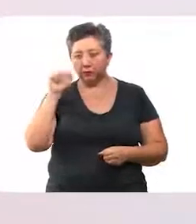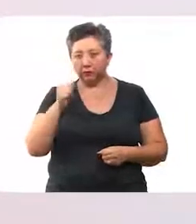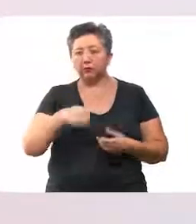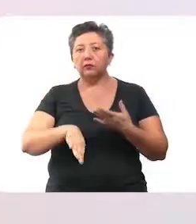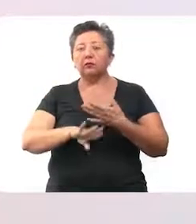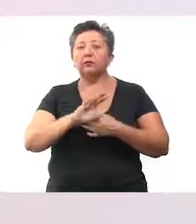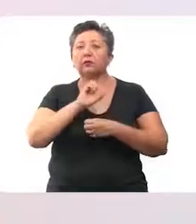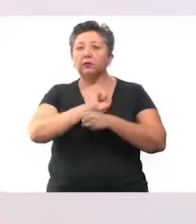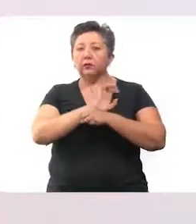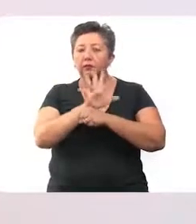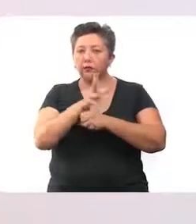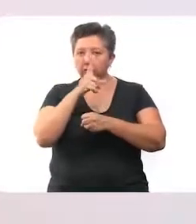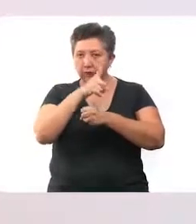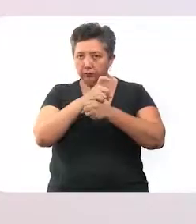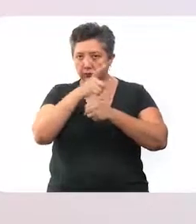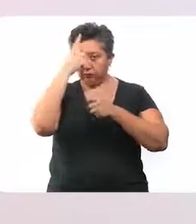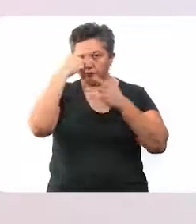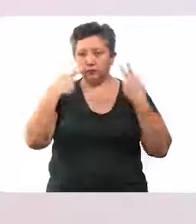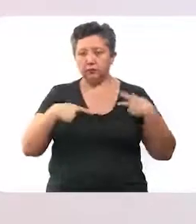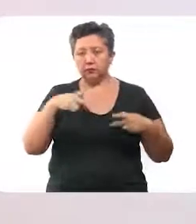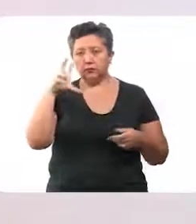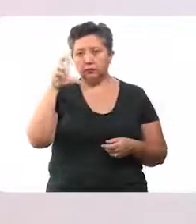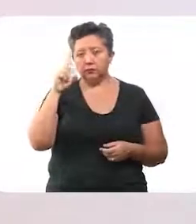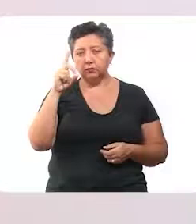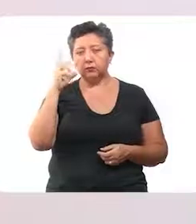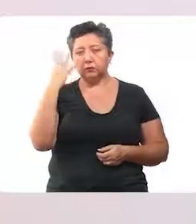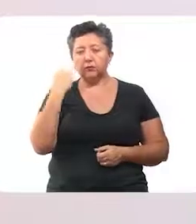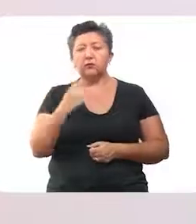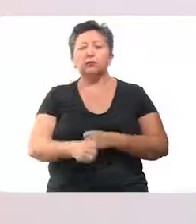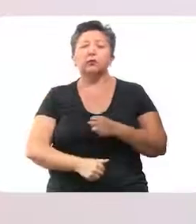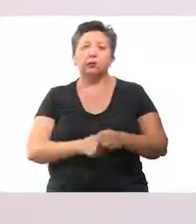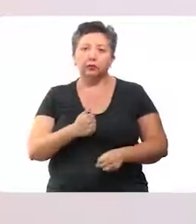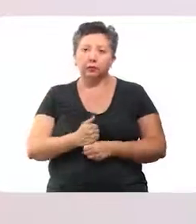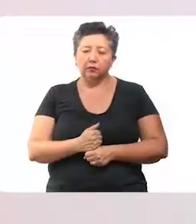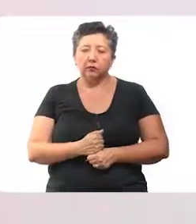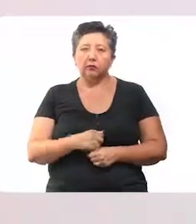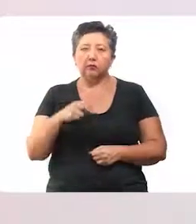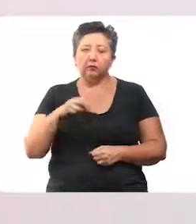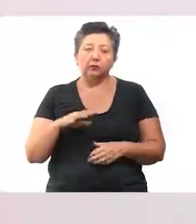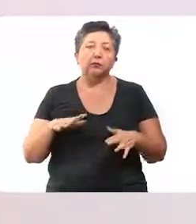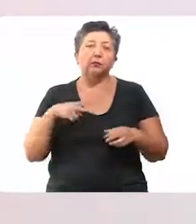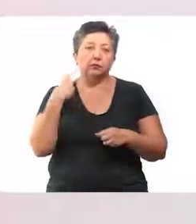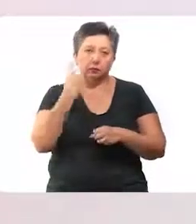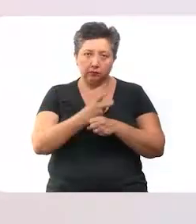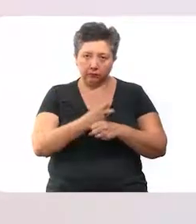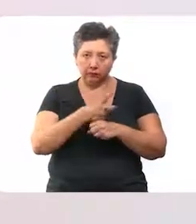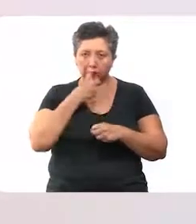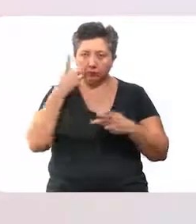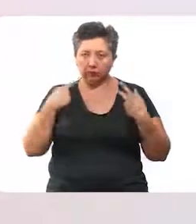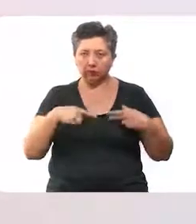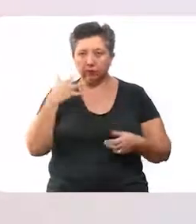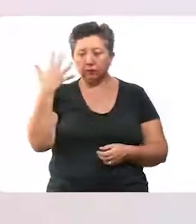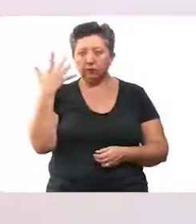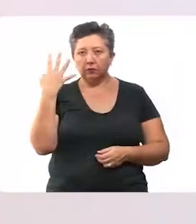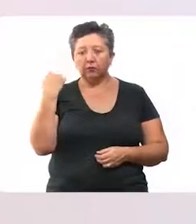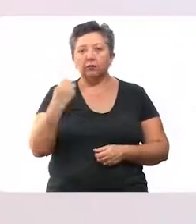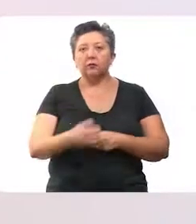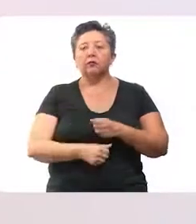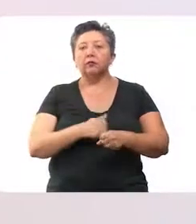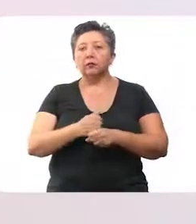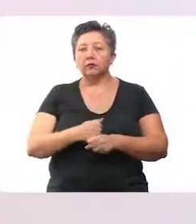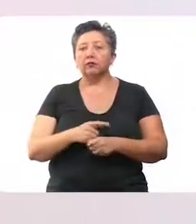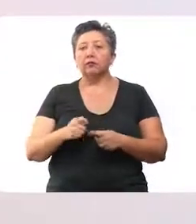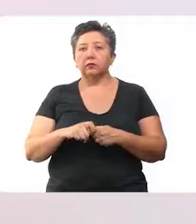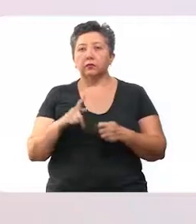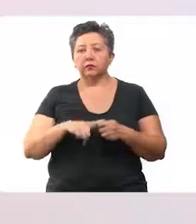el coronavirus, primeras dosis para personas de 30 a 39 años y segundas dosis de la población de 50 a 59 años